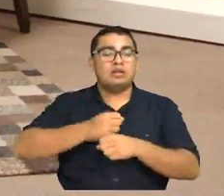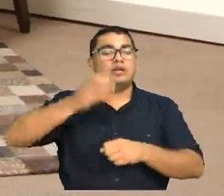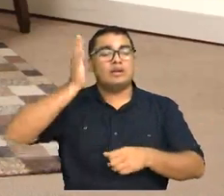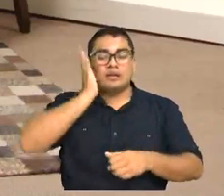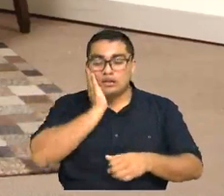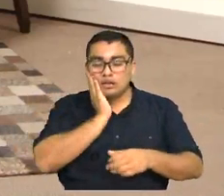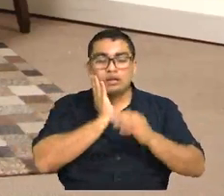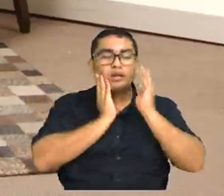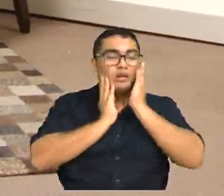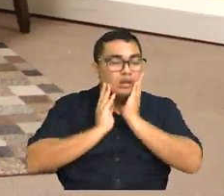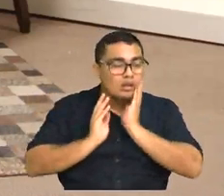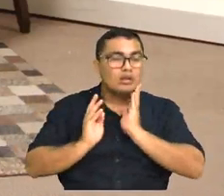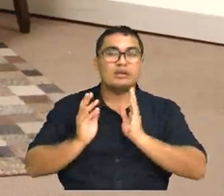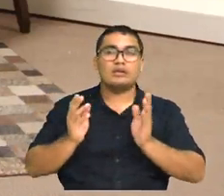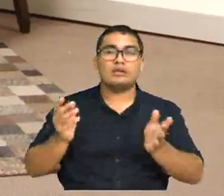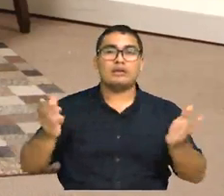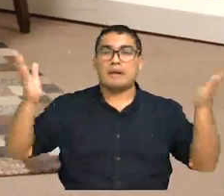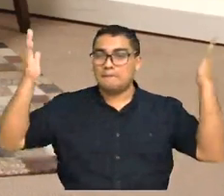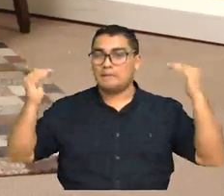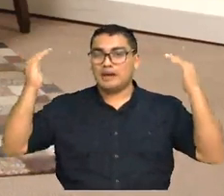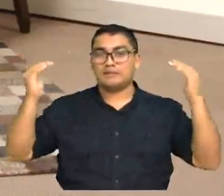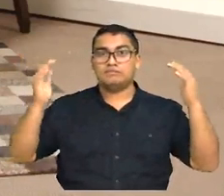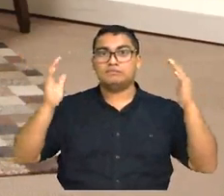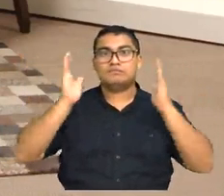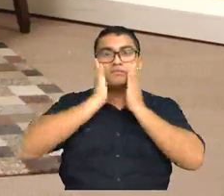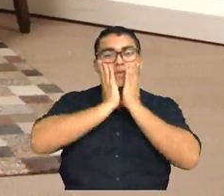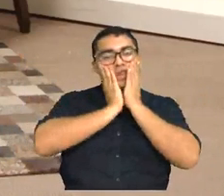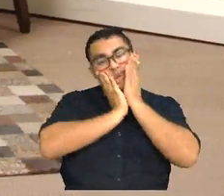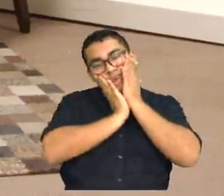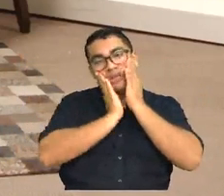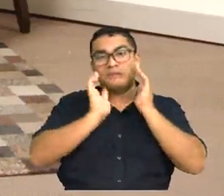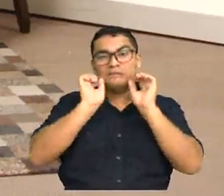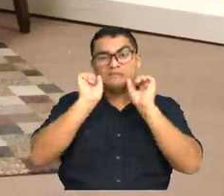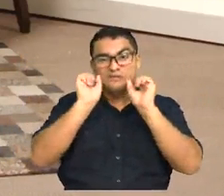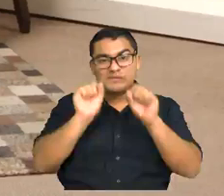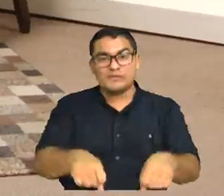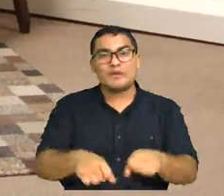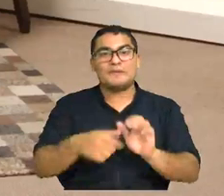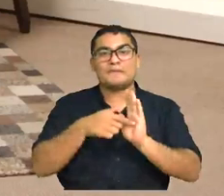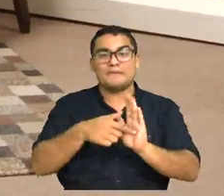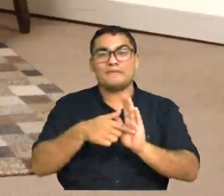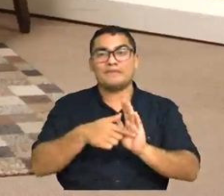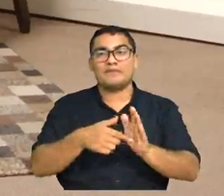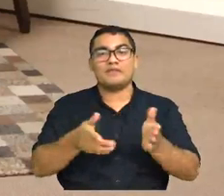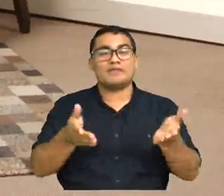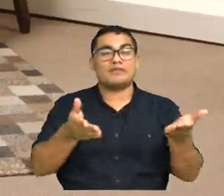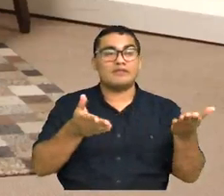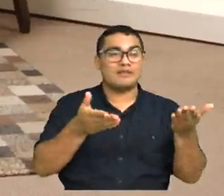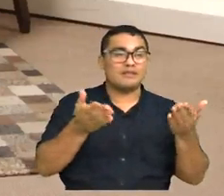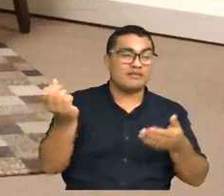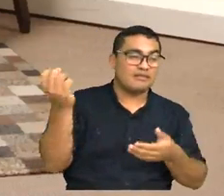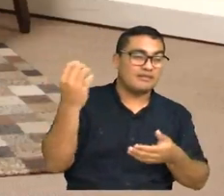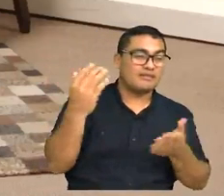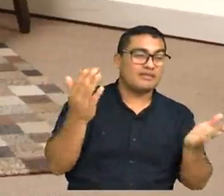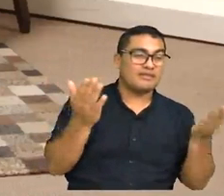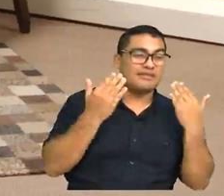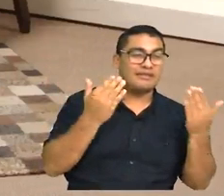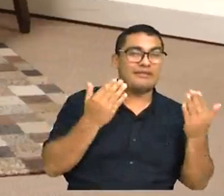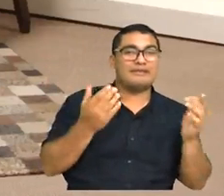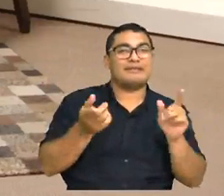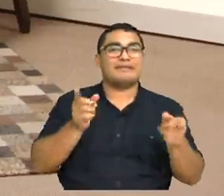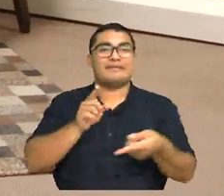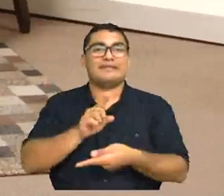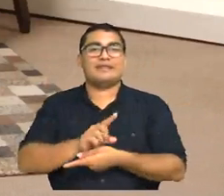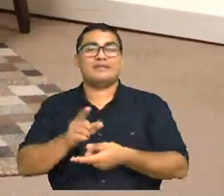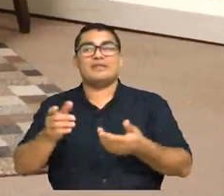la cara. Entonces, eso es un tipo de parálisis que se produce por los cambios bruscos de temperatura. Lo recomendable en estos casos de golpe de